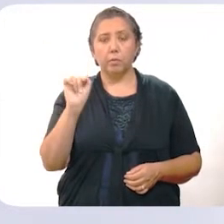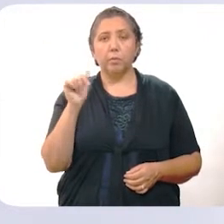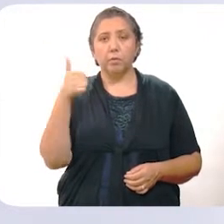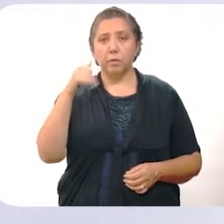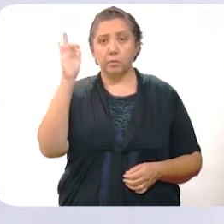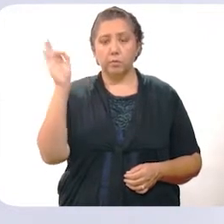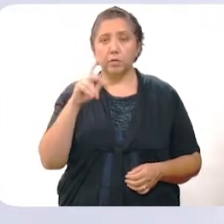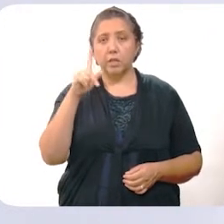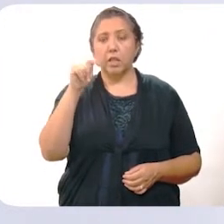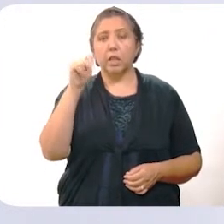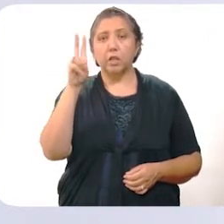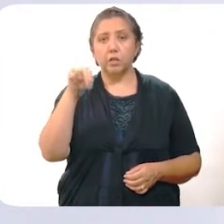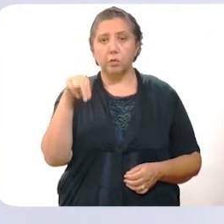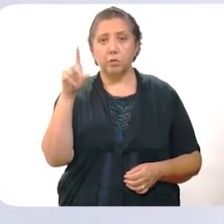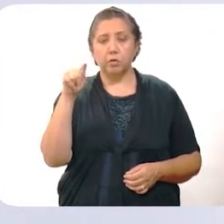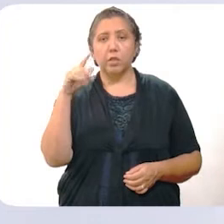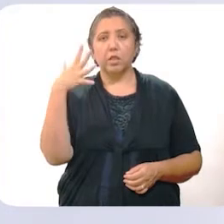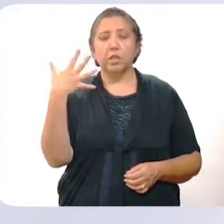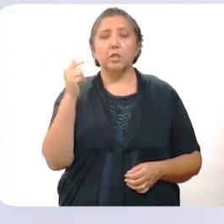44.6%, Celestún